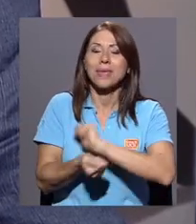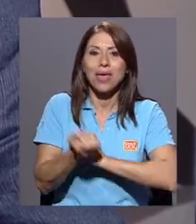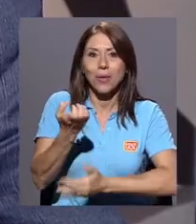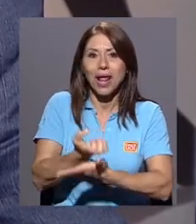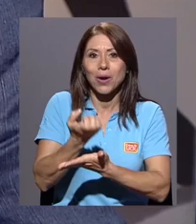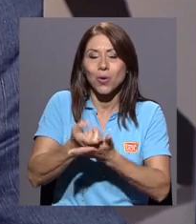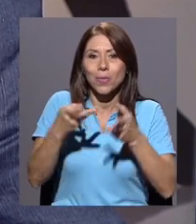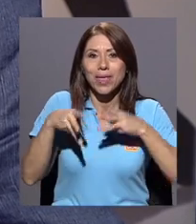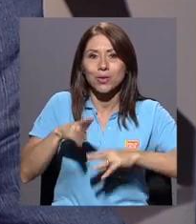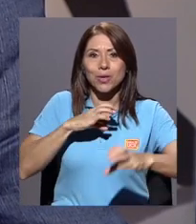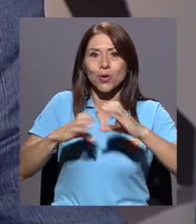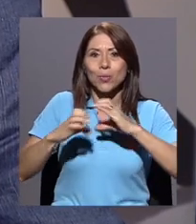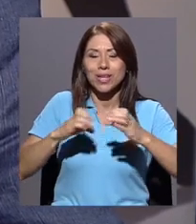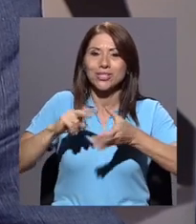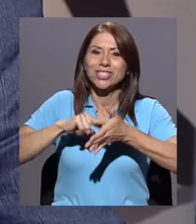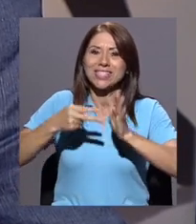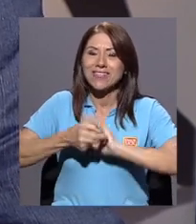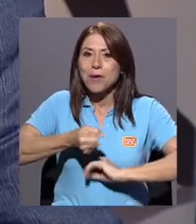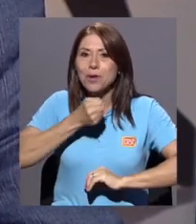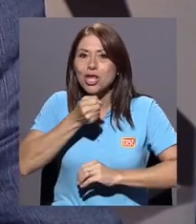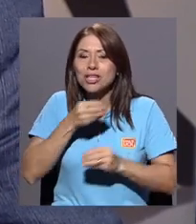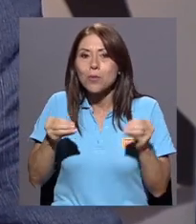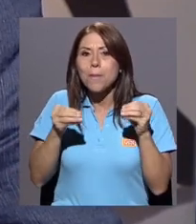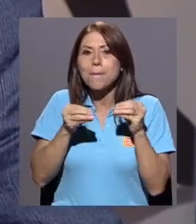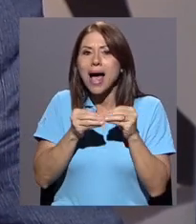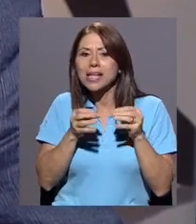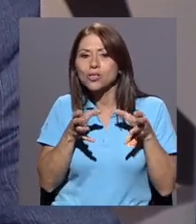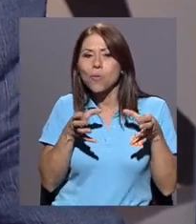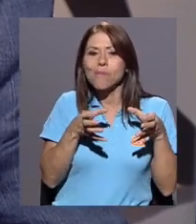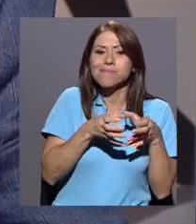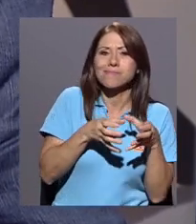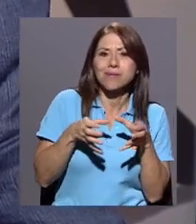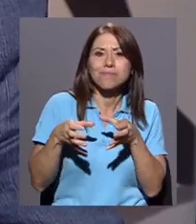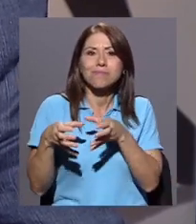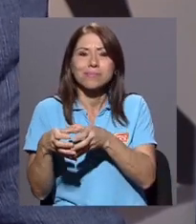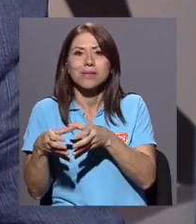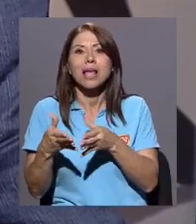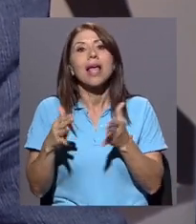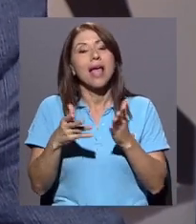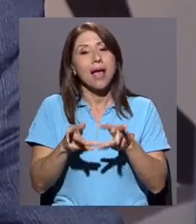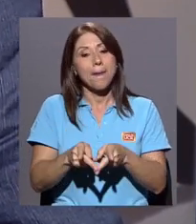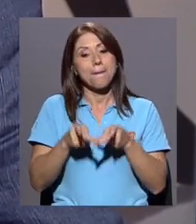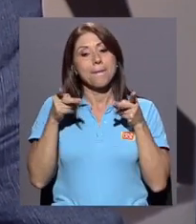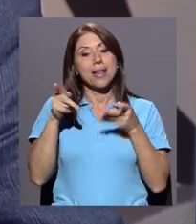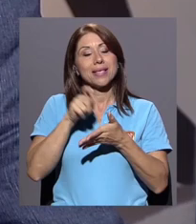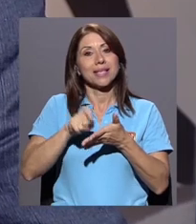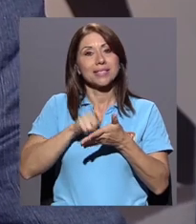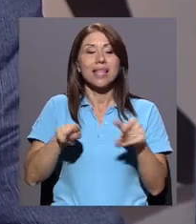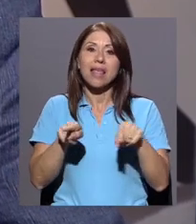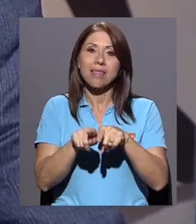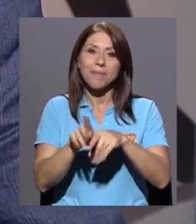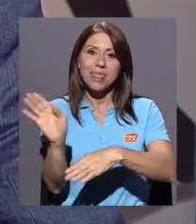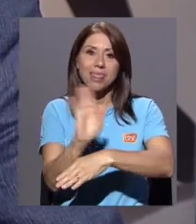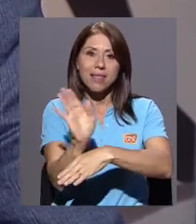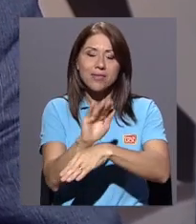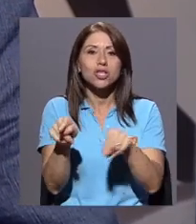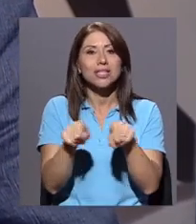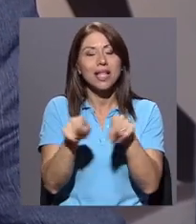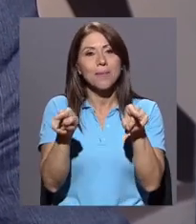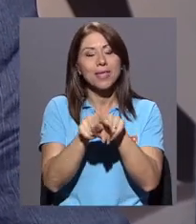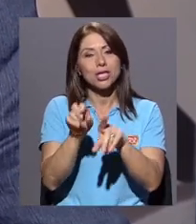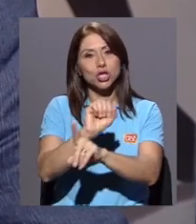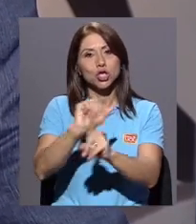tal que eso explica un periodismo mucho más partidario, tanto en la vieja prensa escrita como en televisión y obviamente en los medios